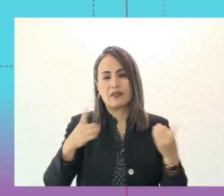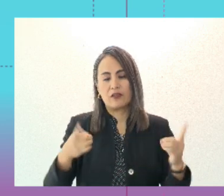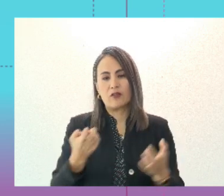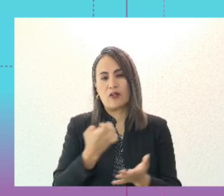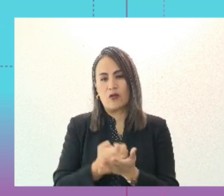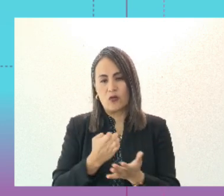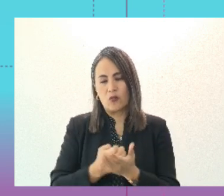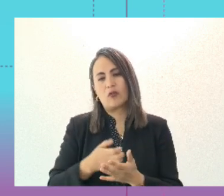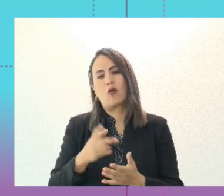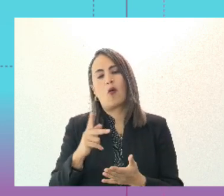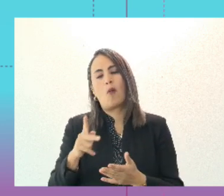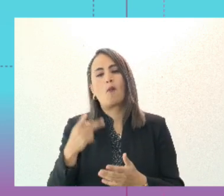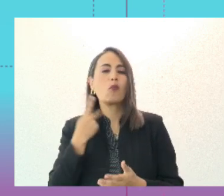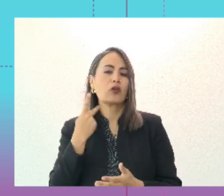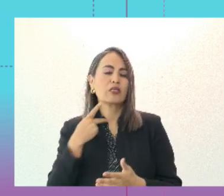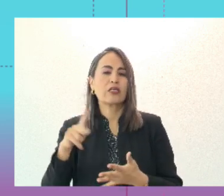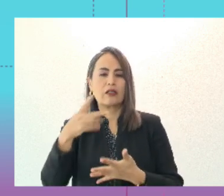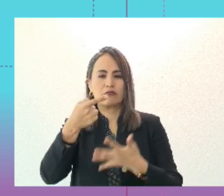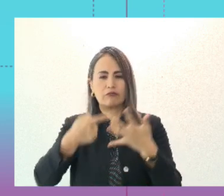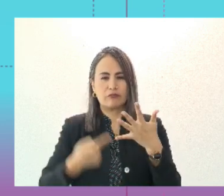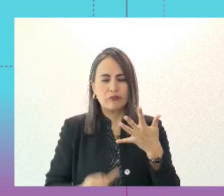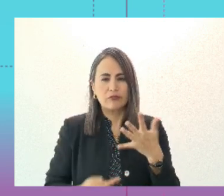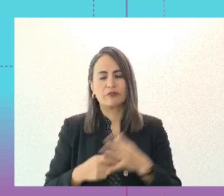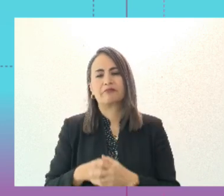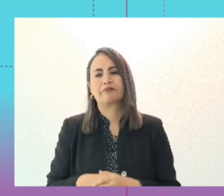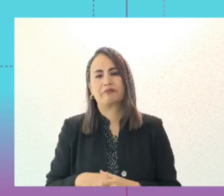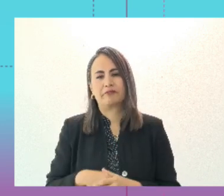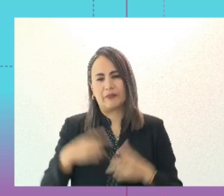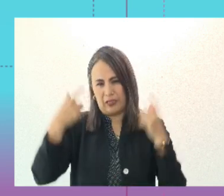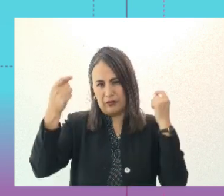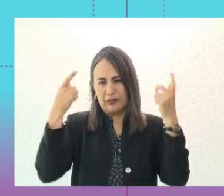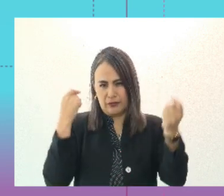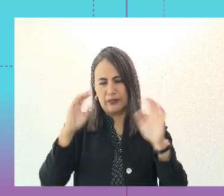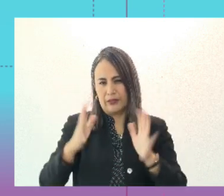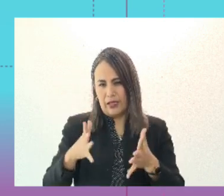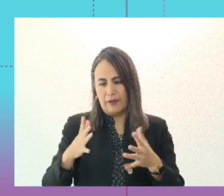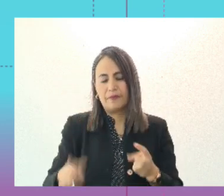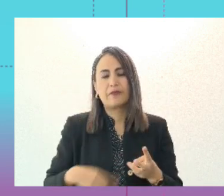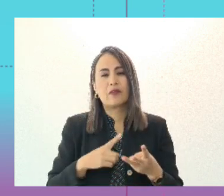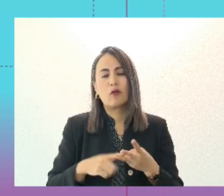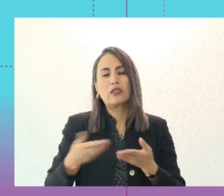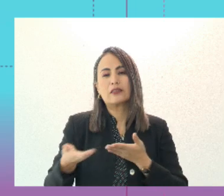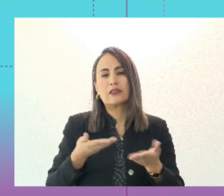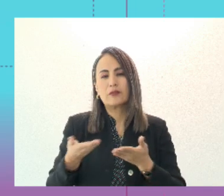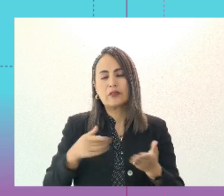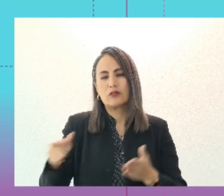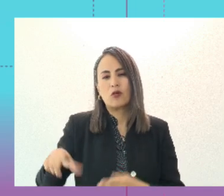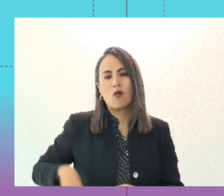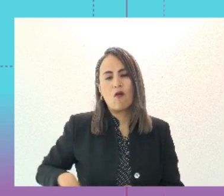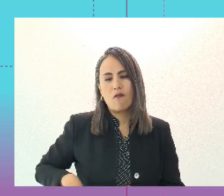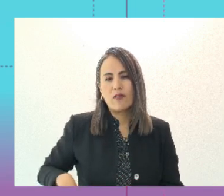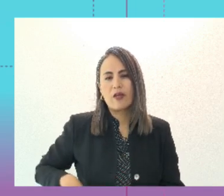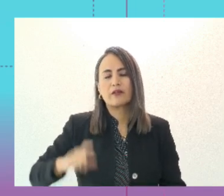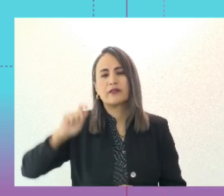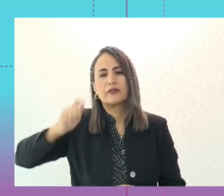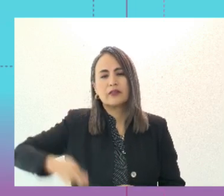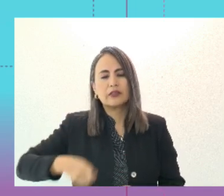Políticas Públicas y se ha desempeñado profesionalmente dentro del servicio público en los siguientes encargos,